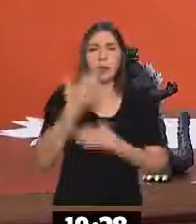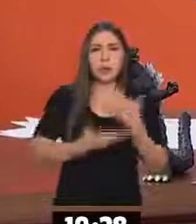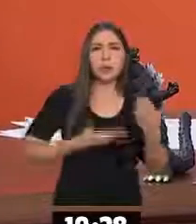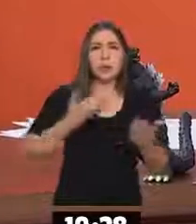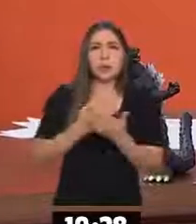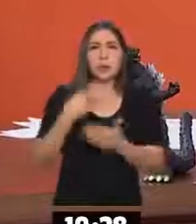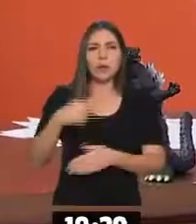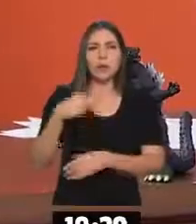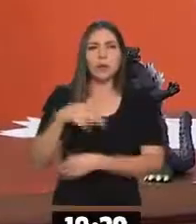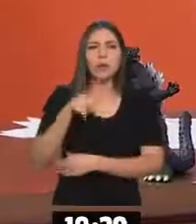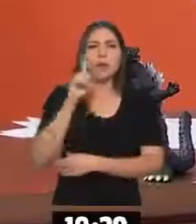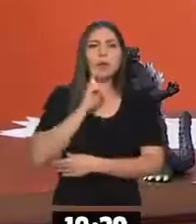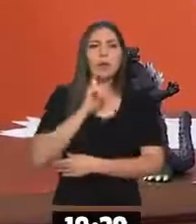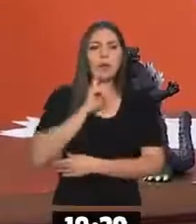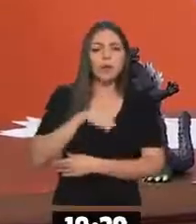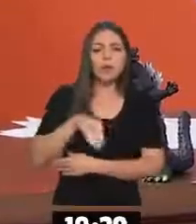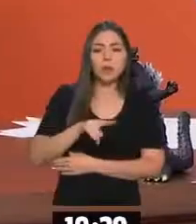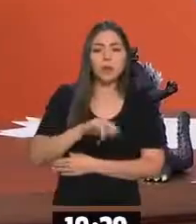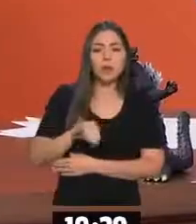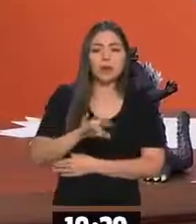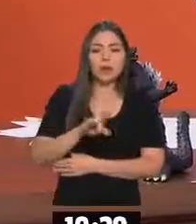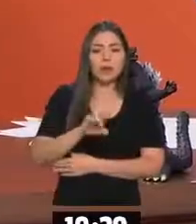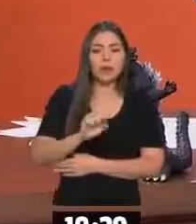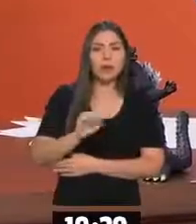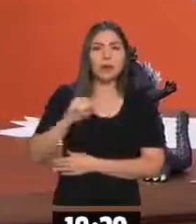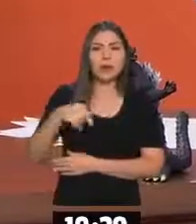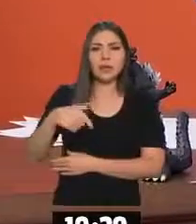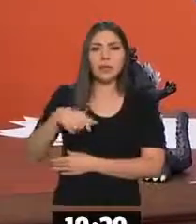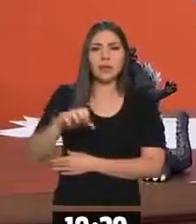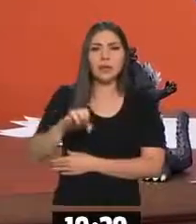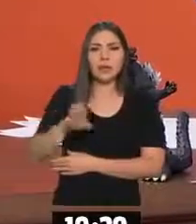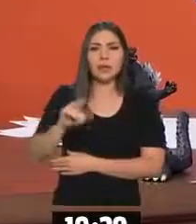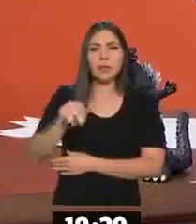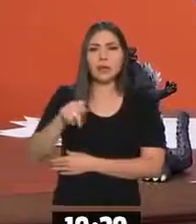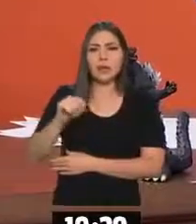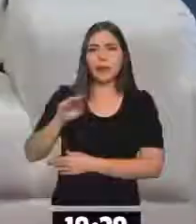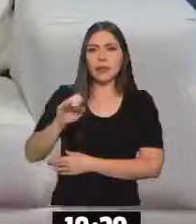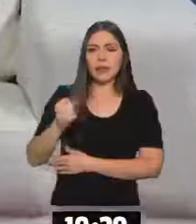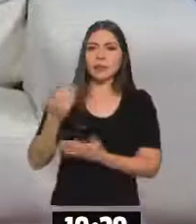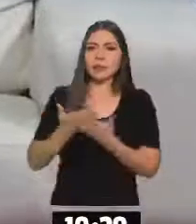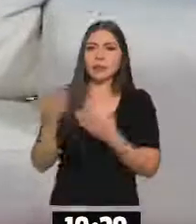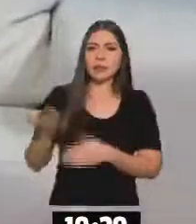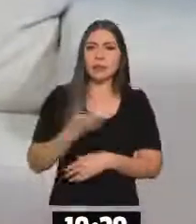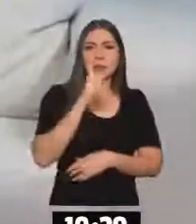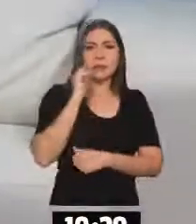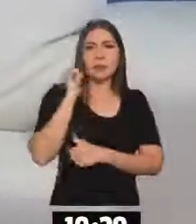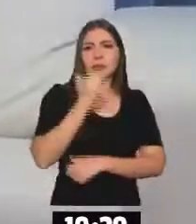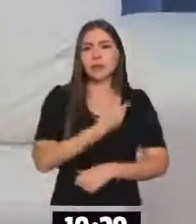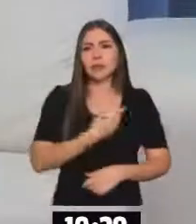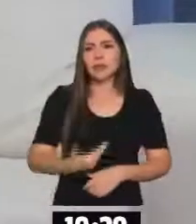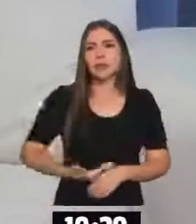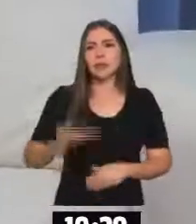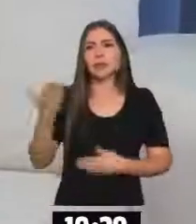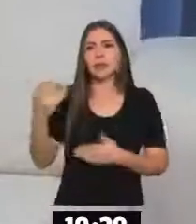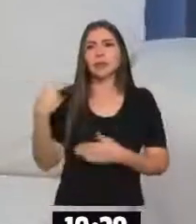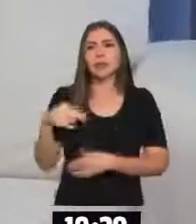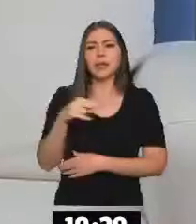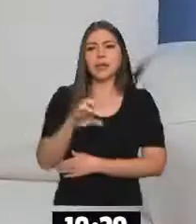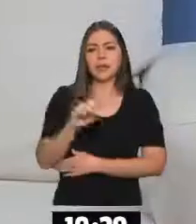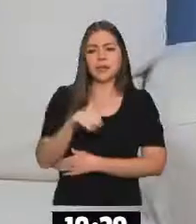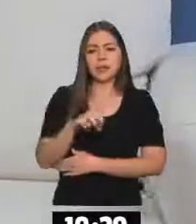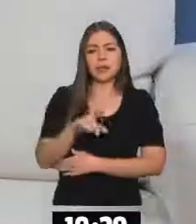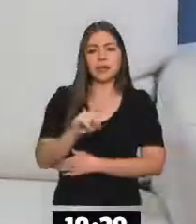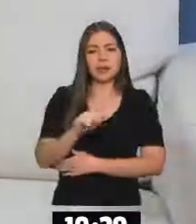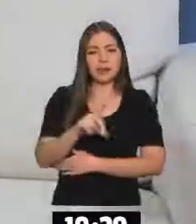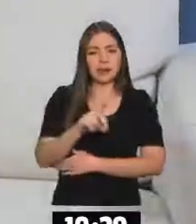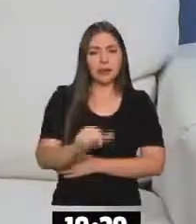llama, tenemos con nosotros a la presidenta de Mujeres Inquebrantables, Esmeralda de Luna. ¡Un aplauso, Esmeralda! Bravo. ¿Cómo estás,